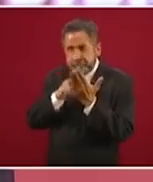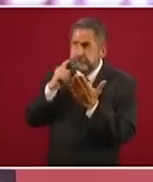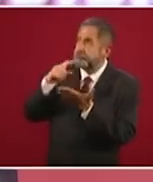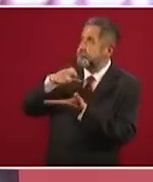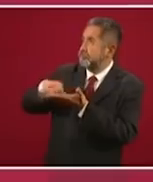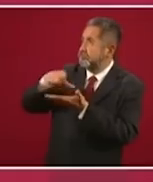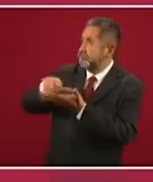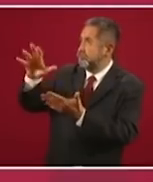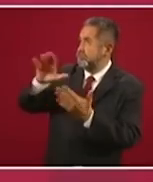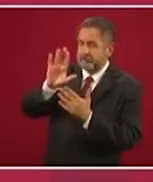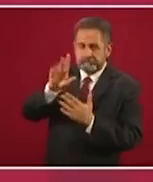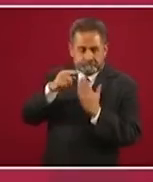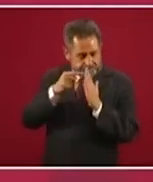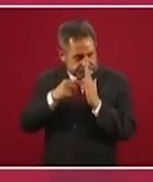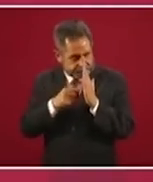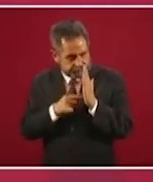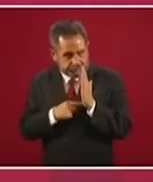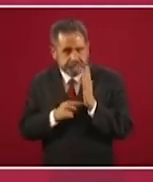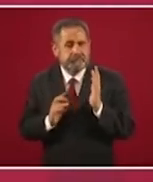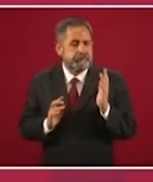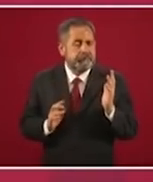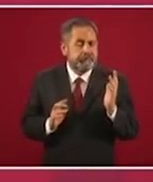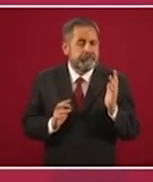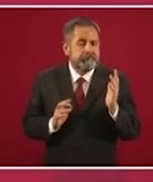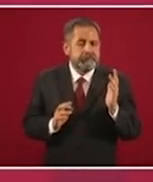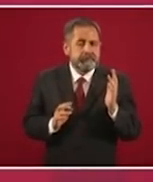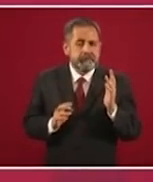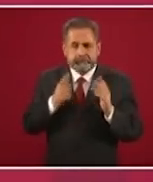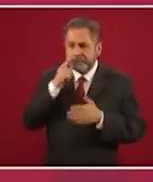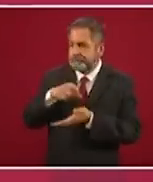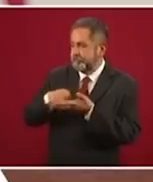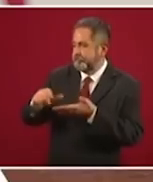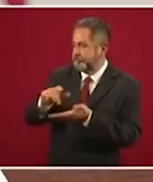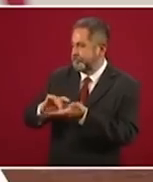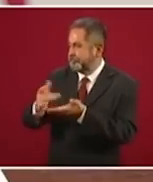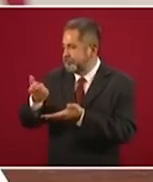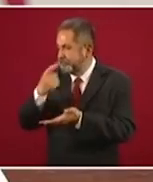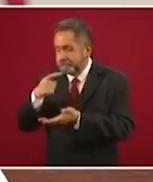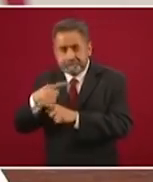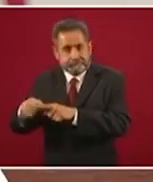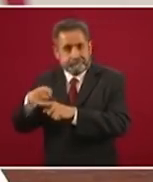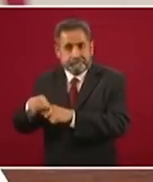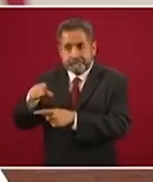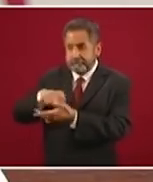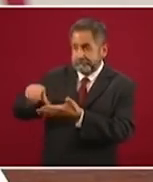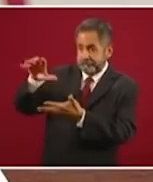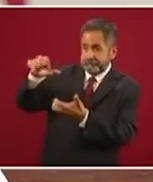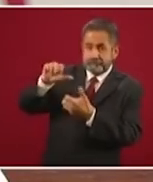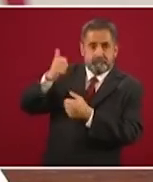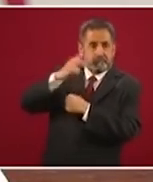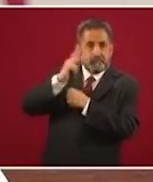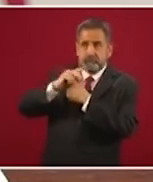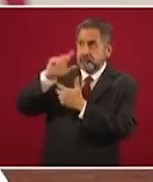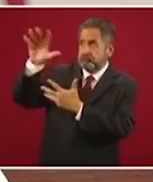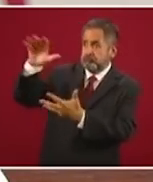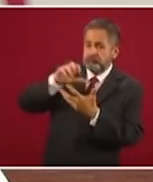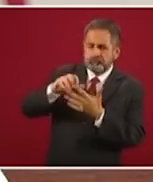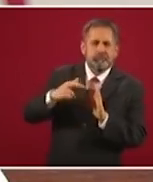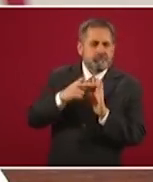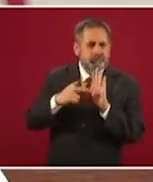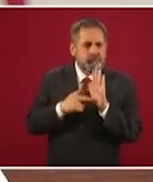a cabo en los medicamentos que se adquieren del extranjero.